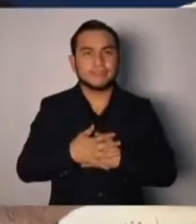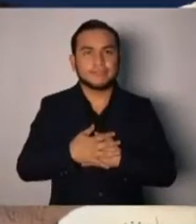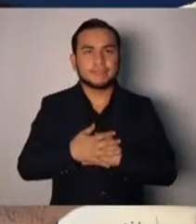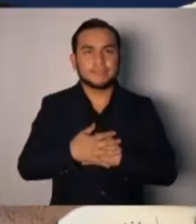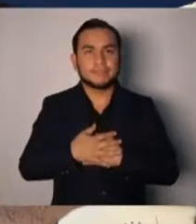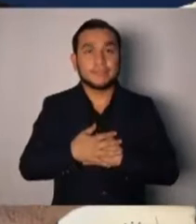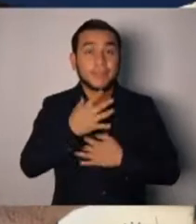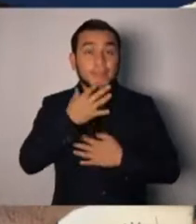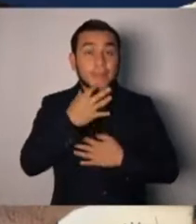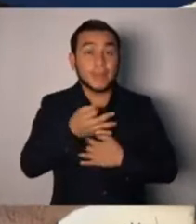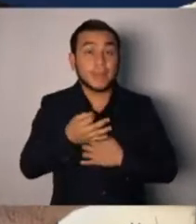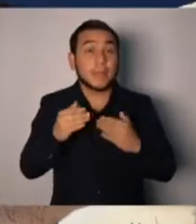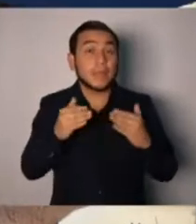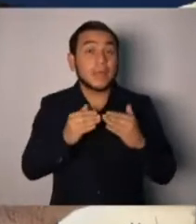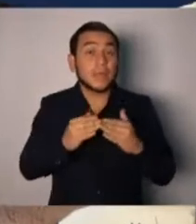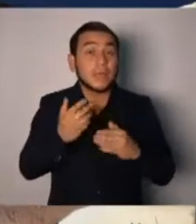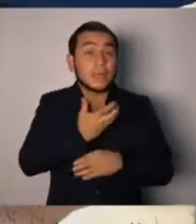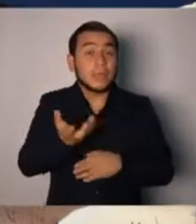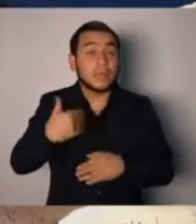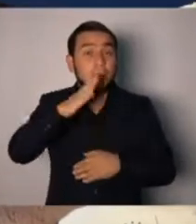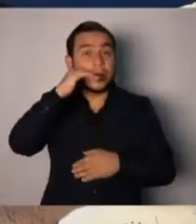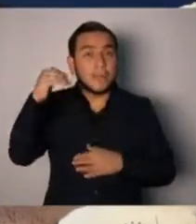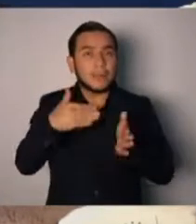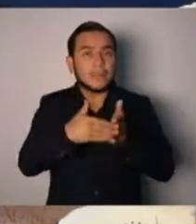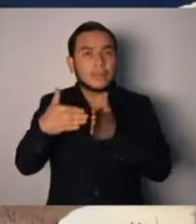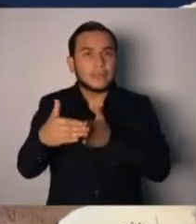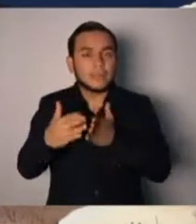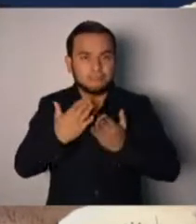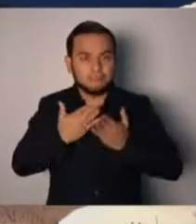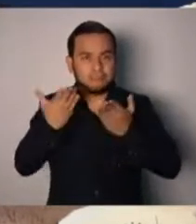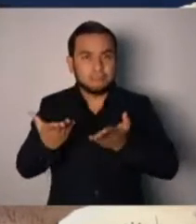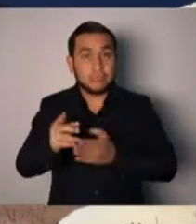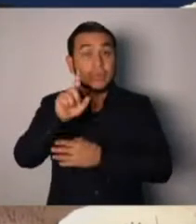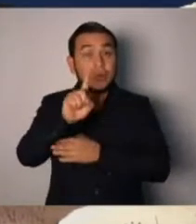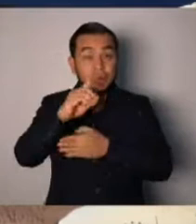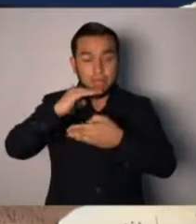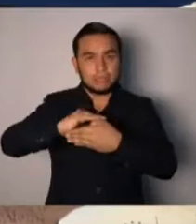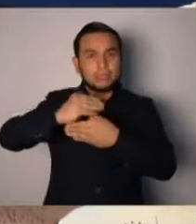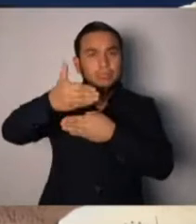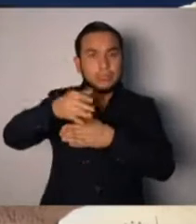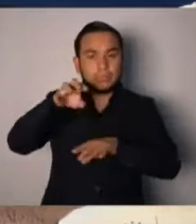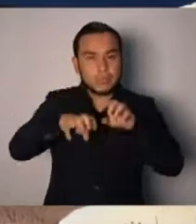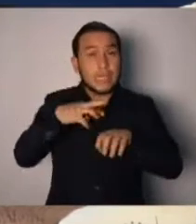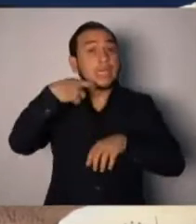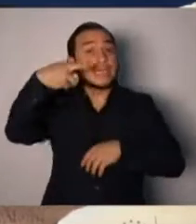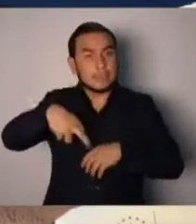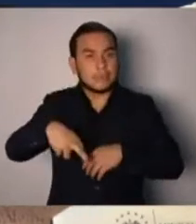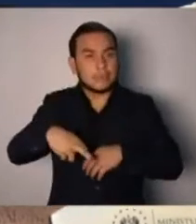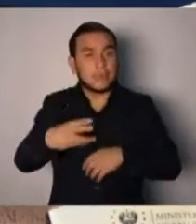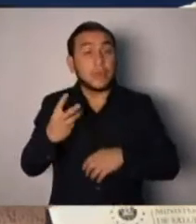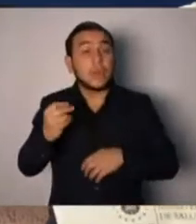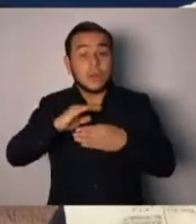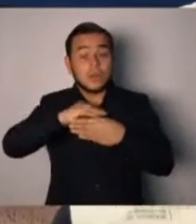aparte de que al igual que a todo el país el otro año iniciamos con la entrega de una computadora hoy si de verdad no de mentira que es cuánta me sigan una